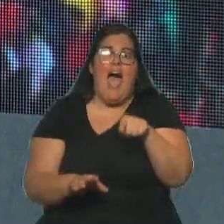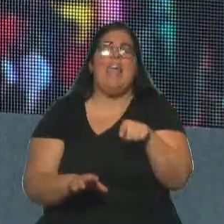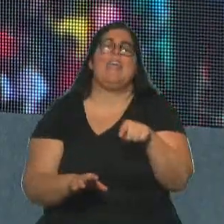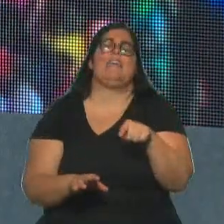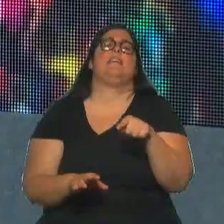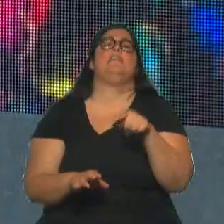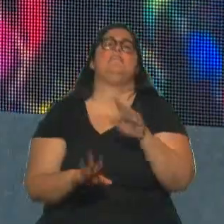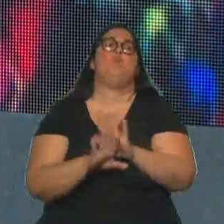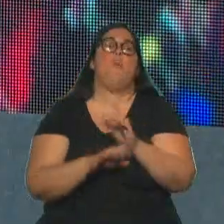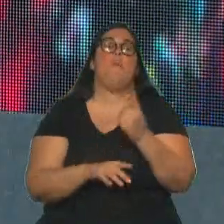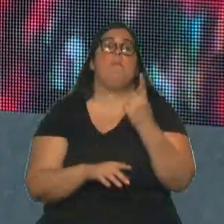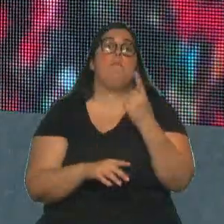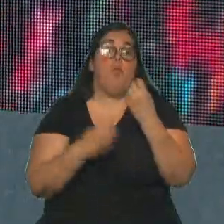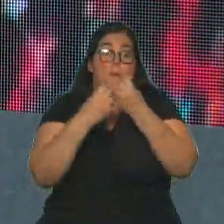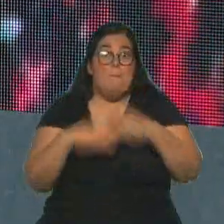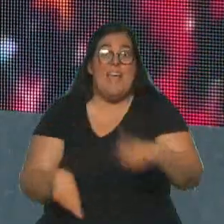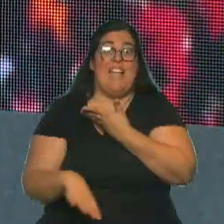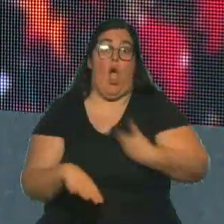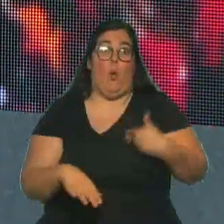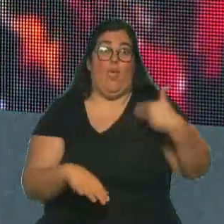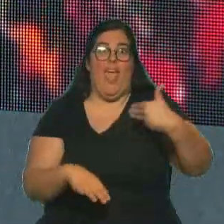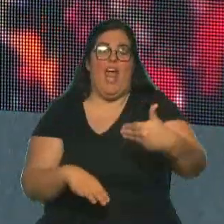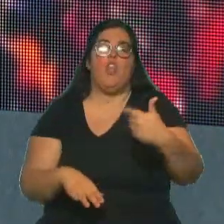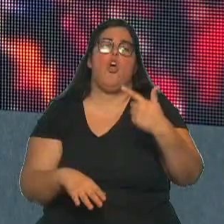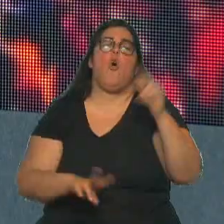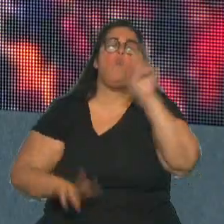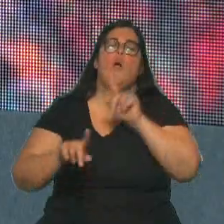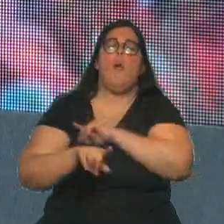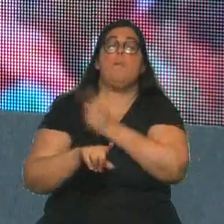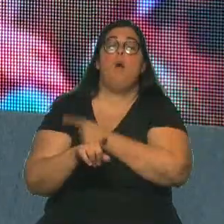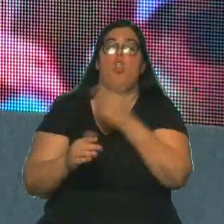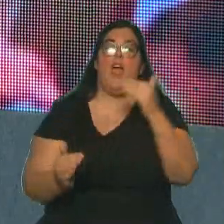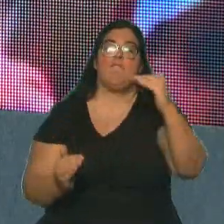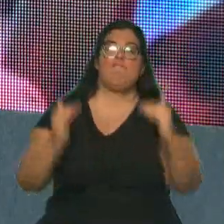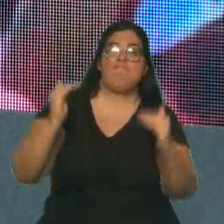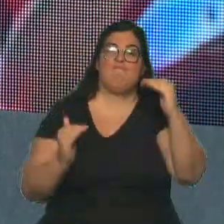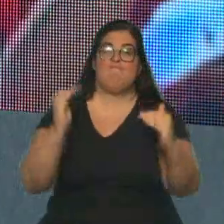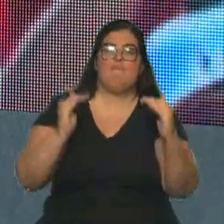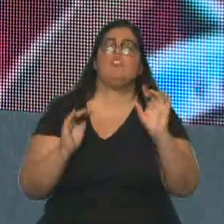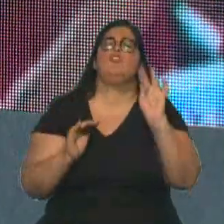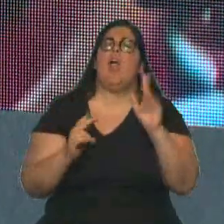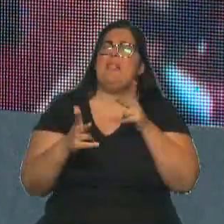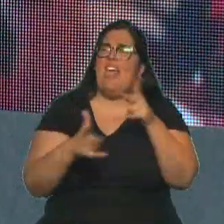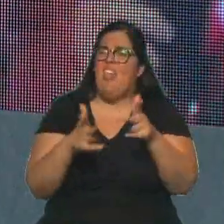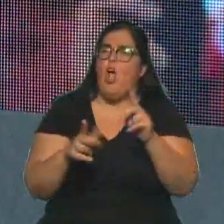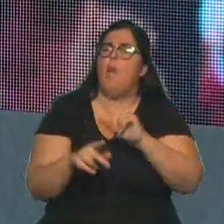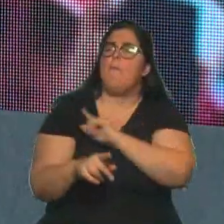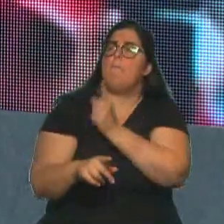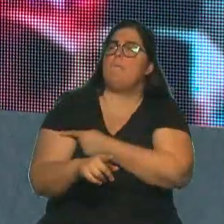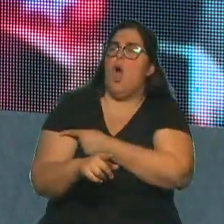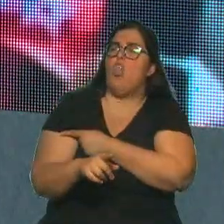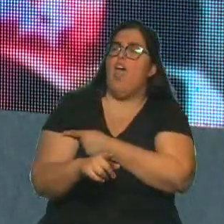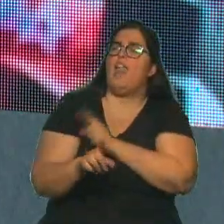juegan los primeros días en la balanza de poder. Y no hablamos solamente del poder entre